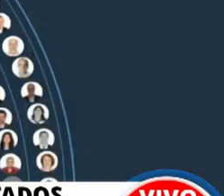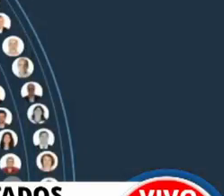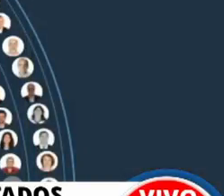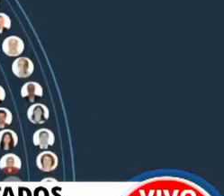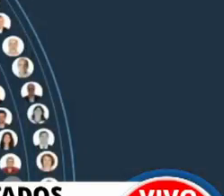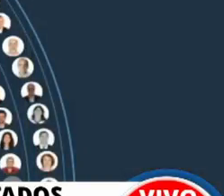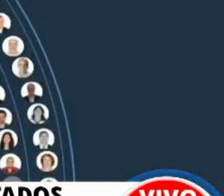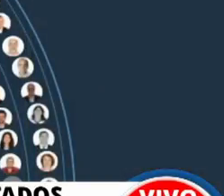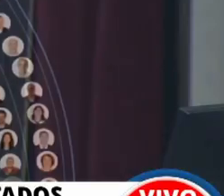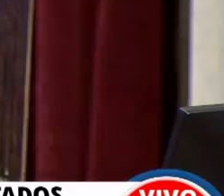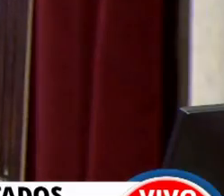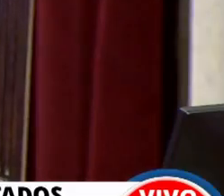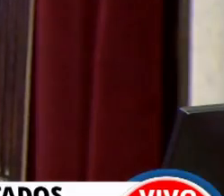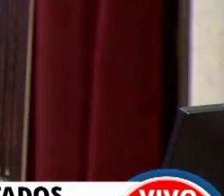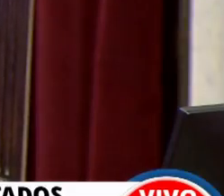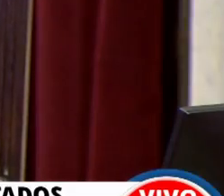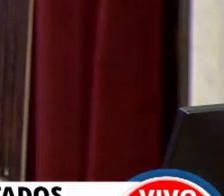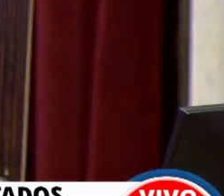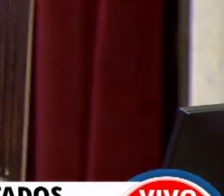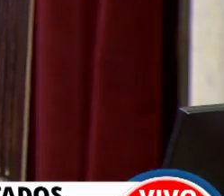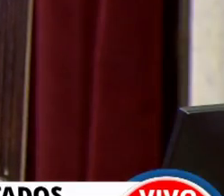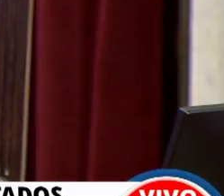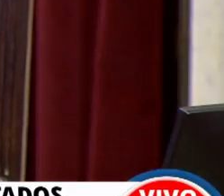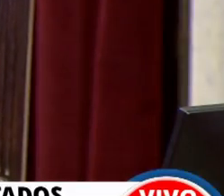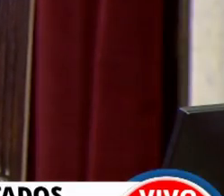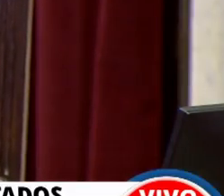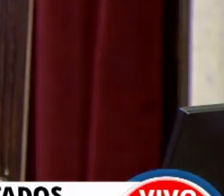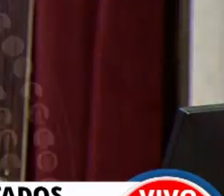ojalá tengamos la eficiencia de la votación en general